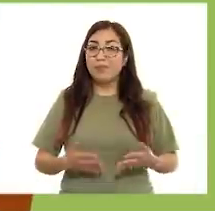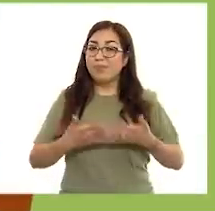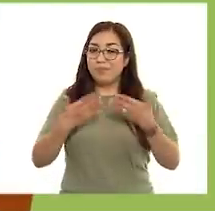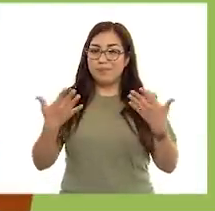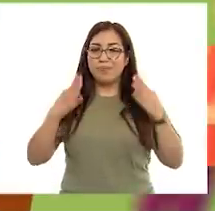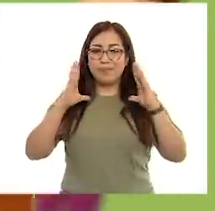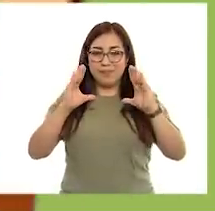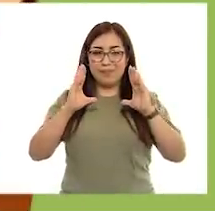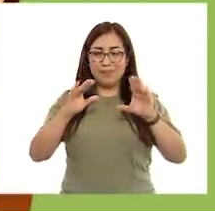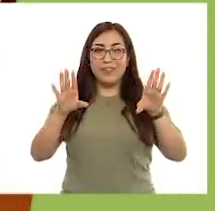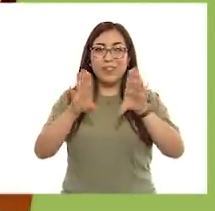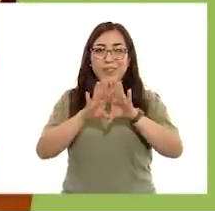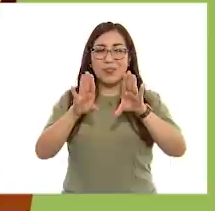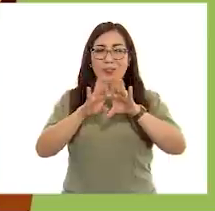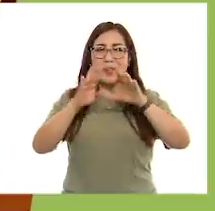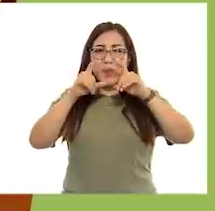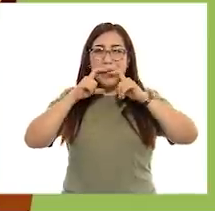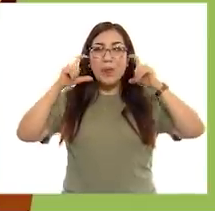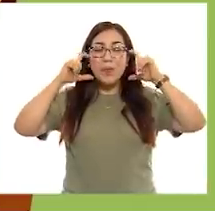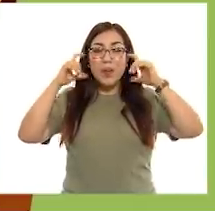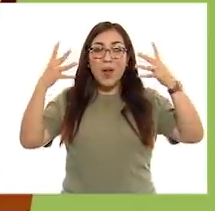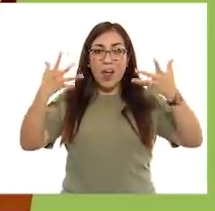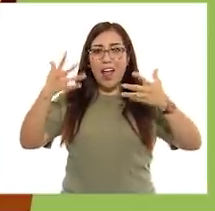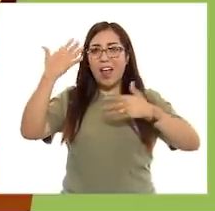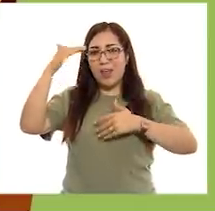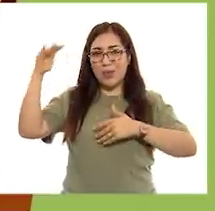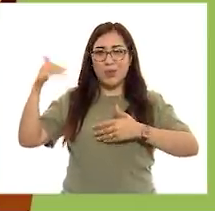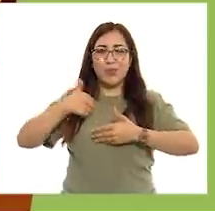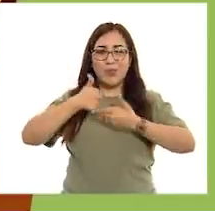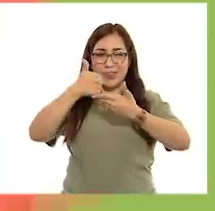Enseñaremos cómo armar un cubrebocas con ayuda de un adulto.